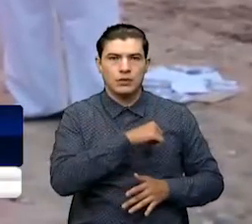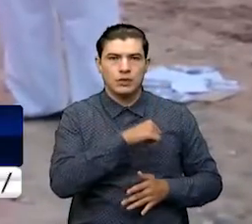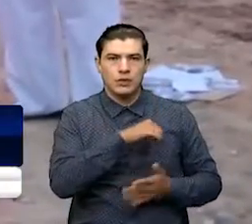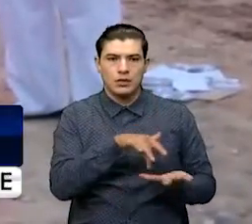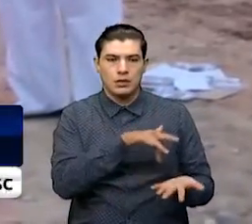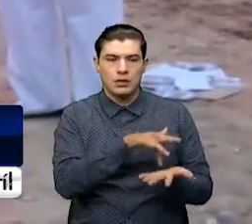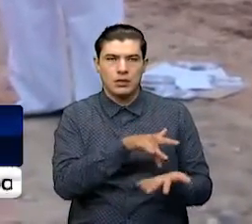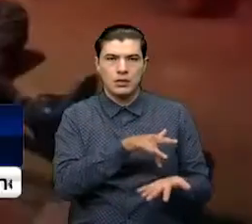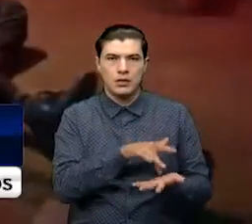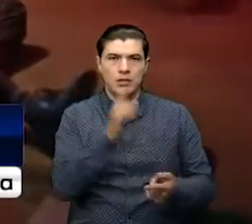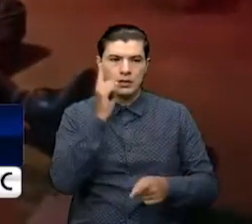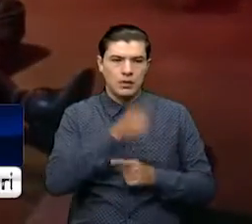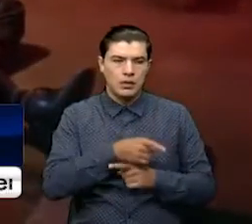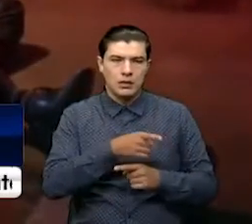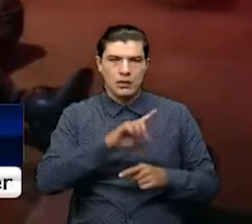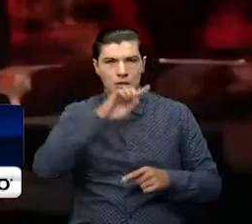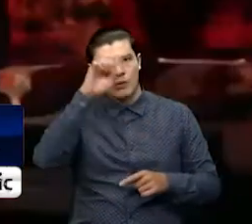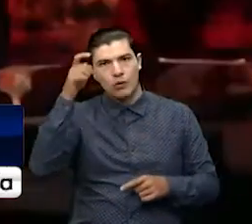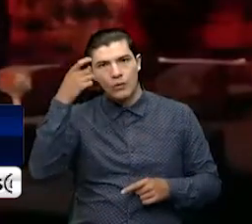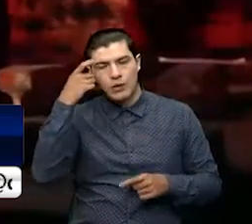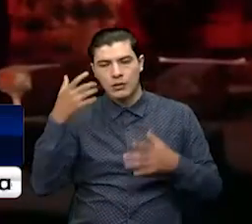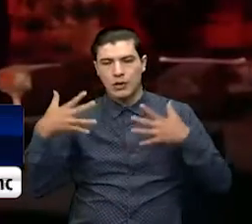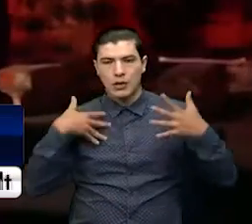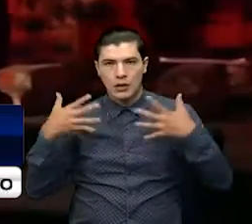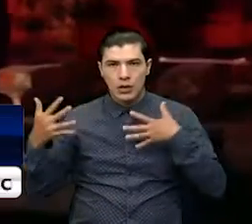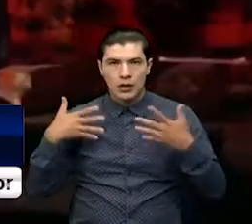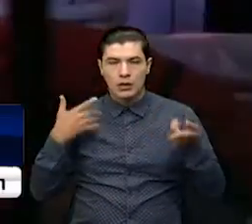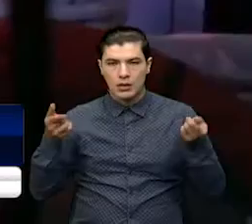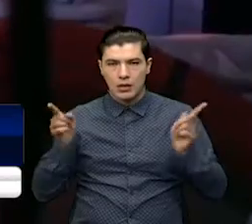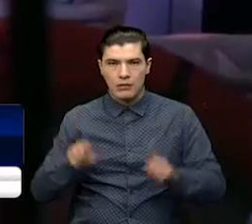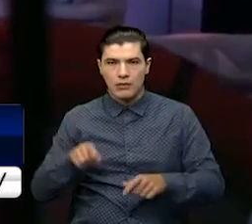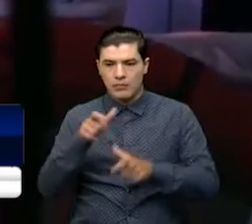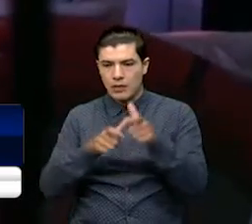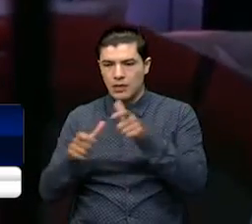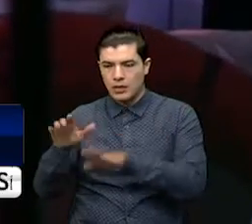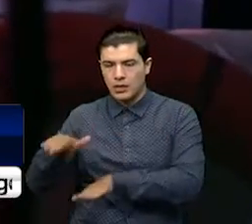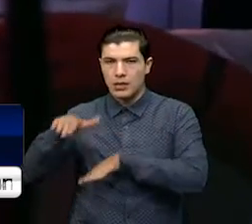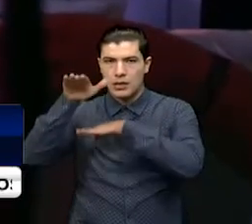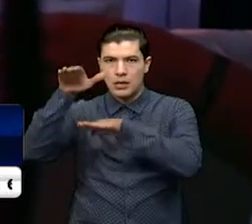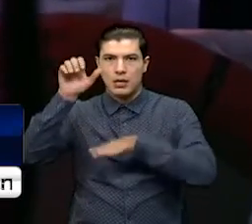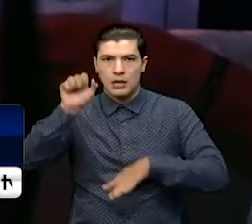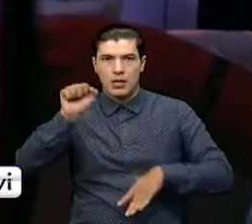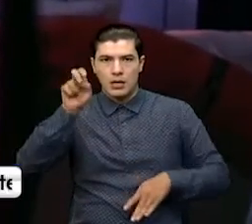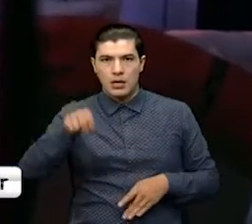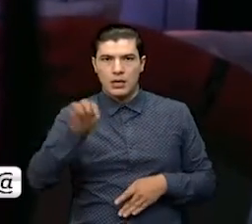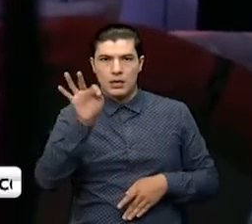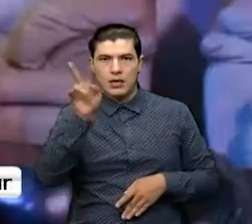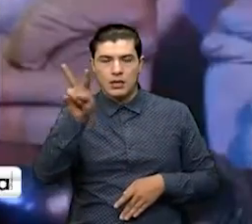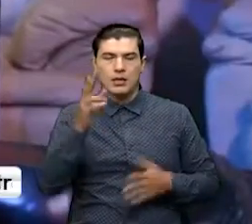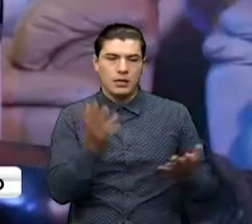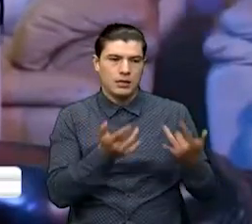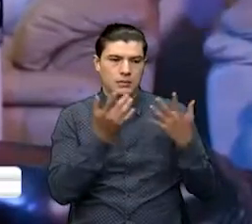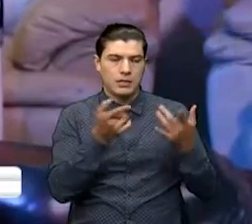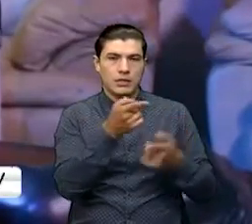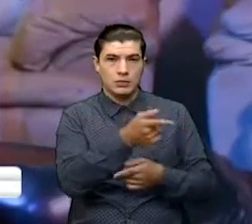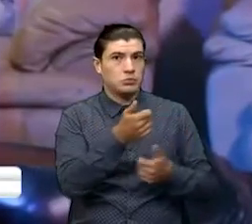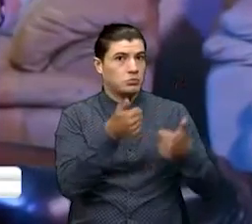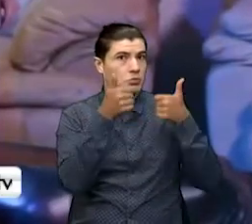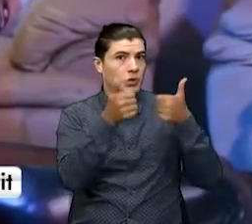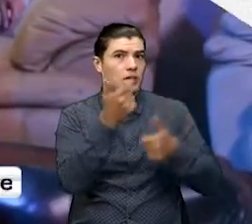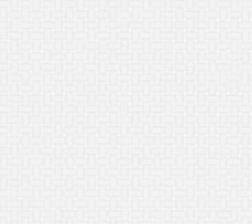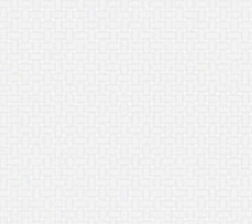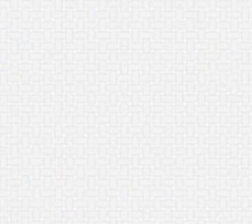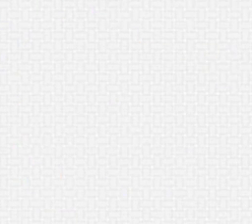de las autoridades gubernamentales actores y representantes de la ntv se espera un gran espectáculo por